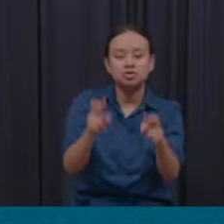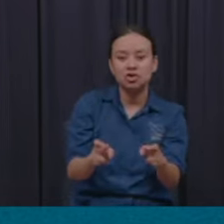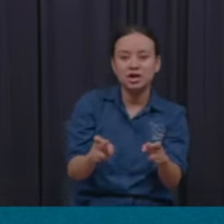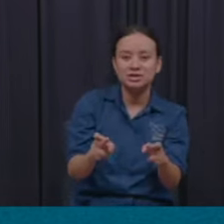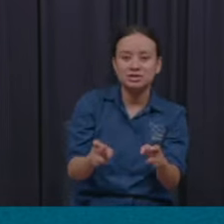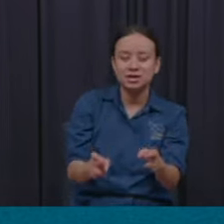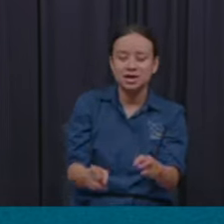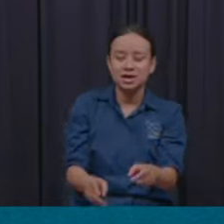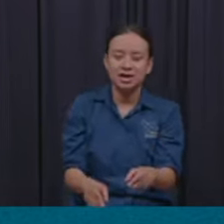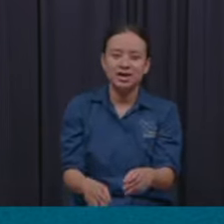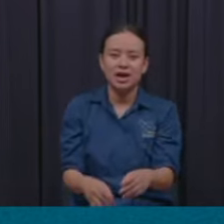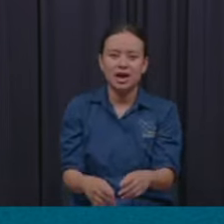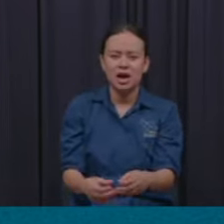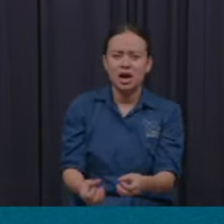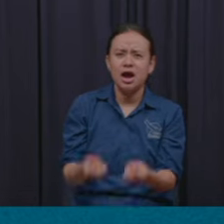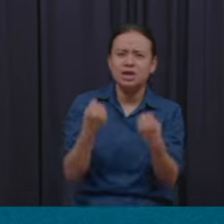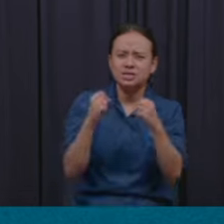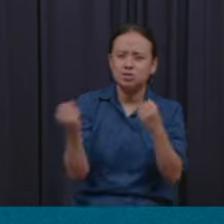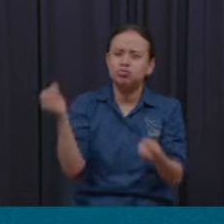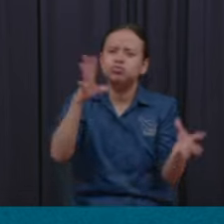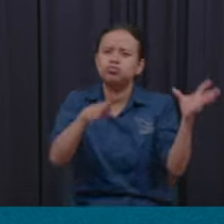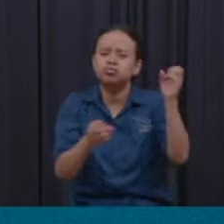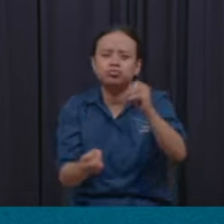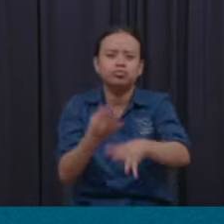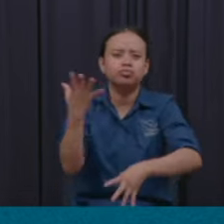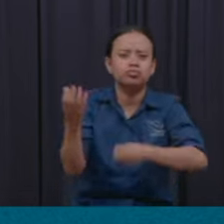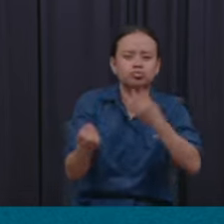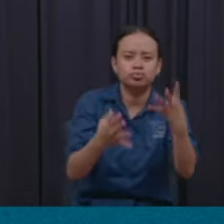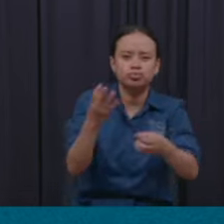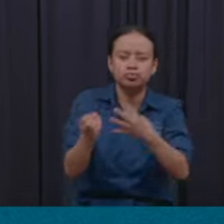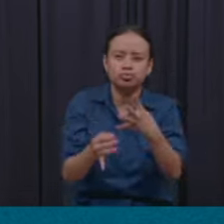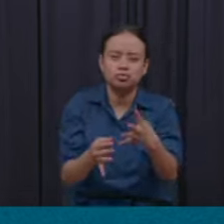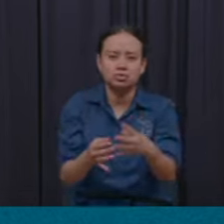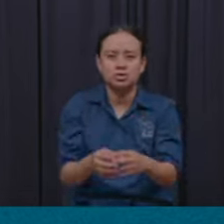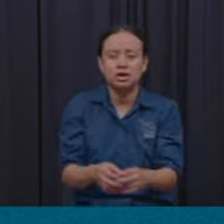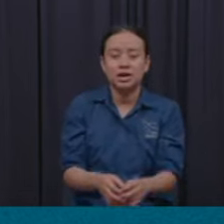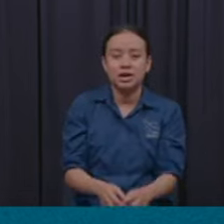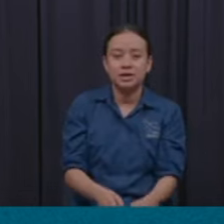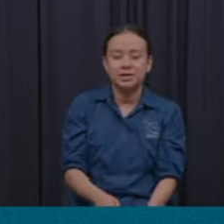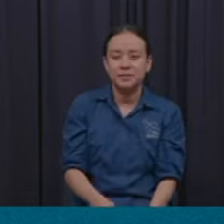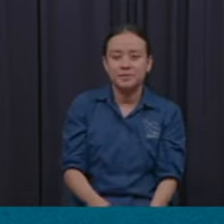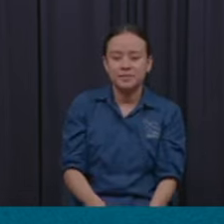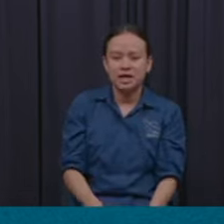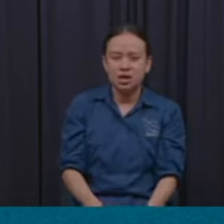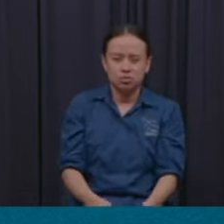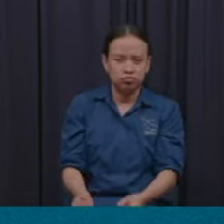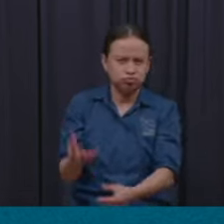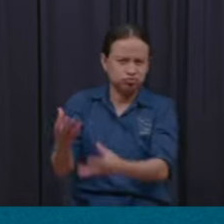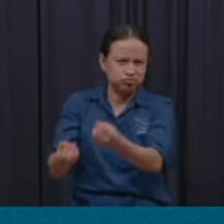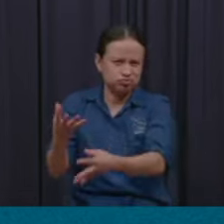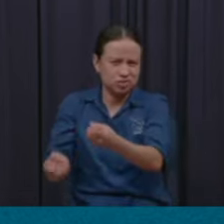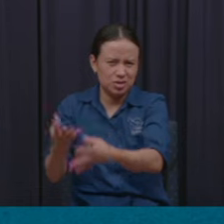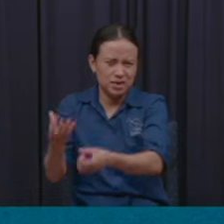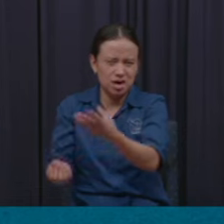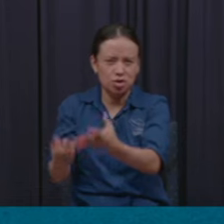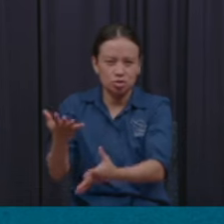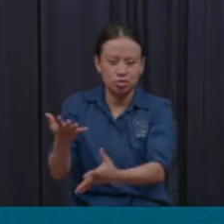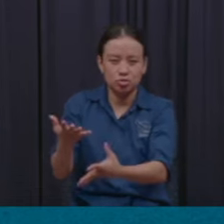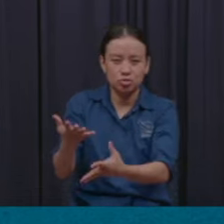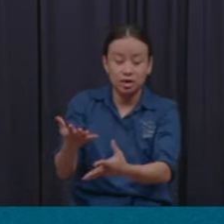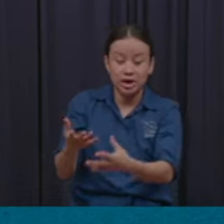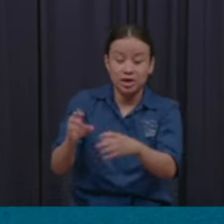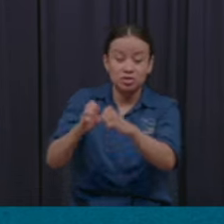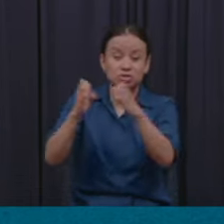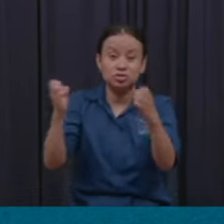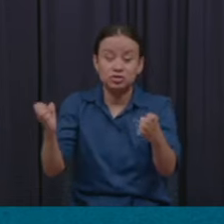magia trajeron los libros y los quemaron delante de todos, y hecha la cuenta de su precio, hallaron que